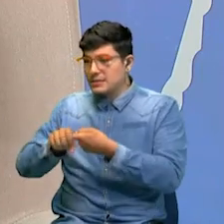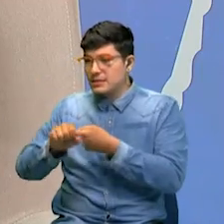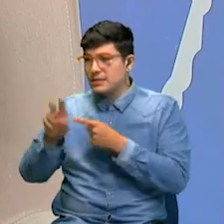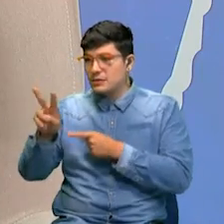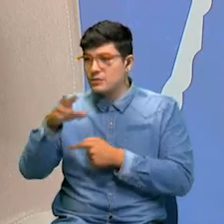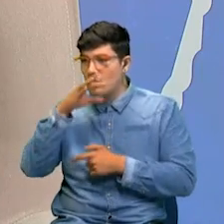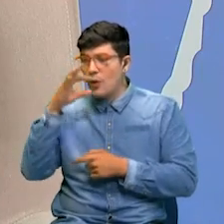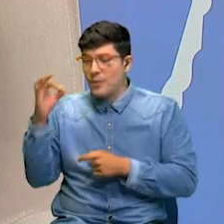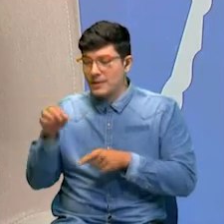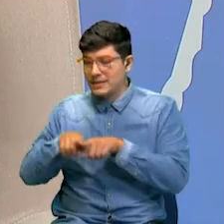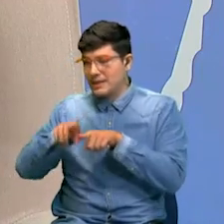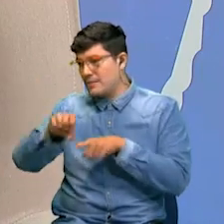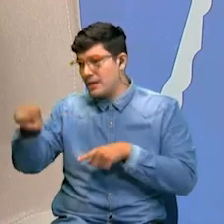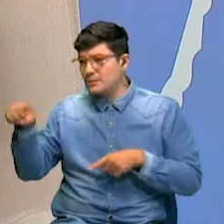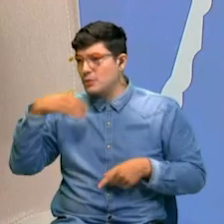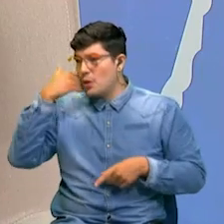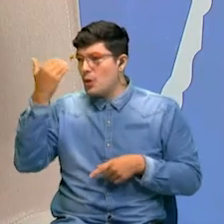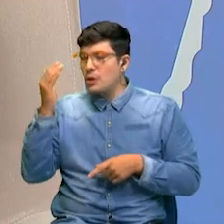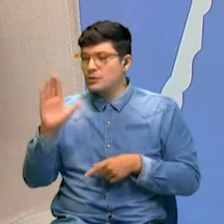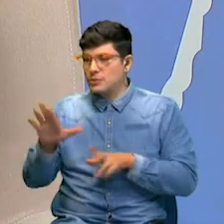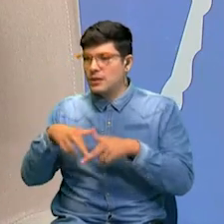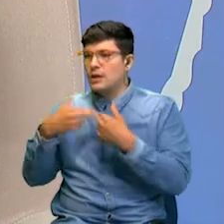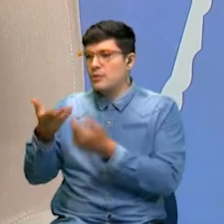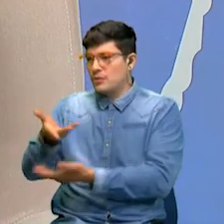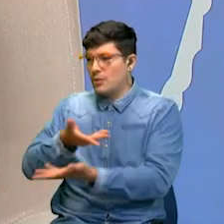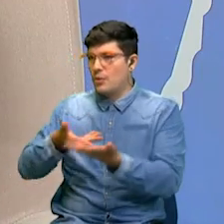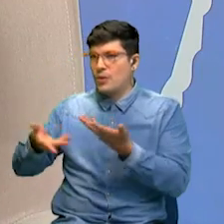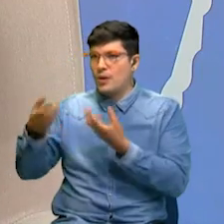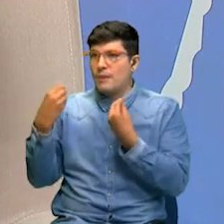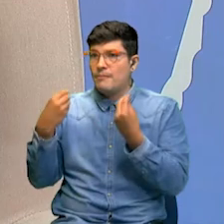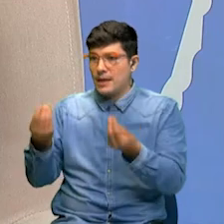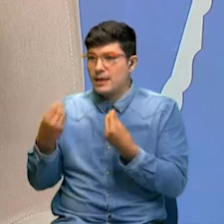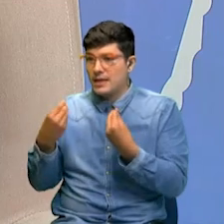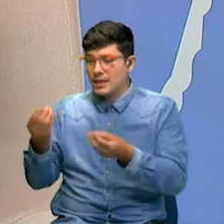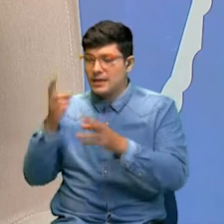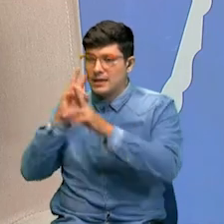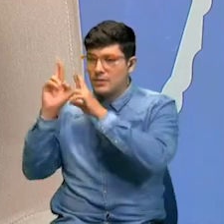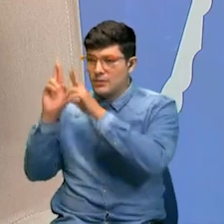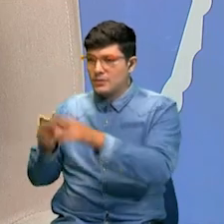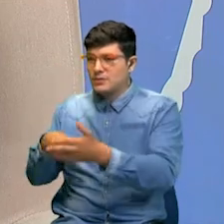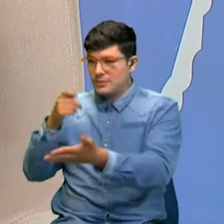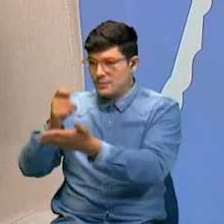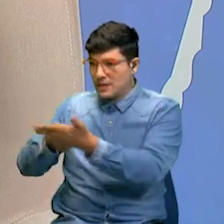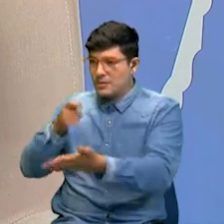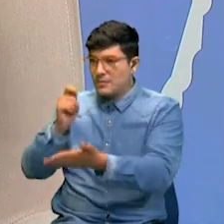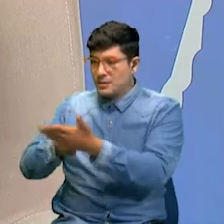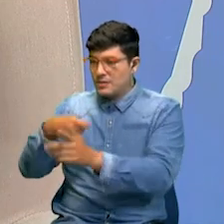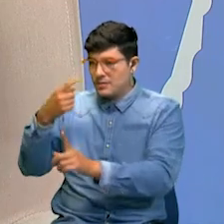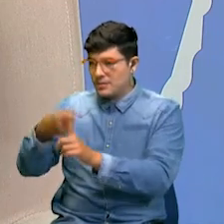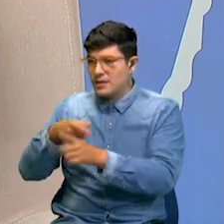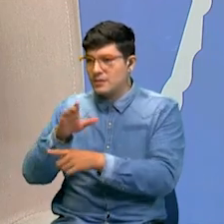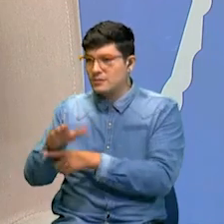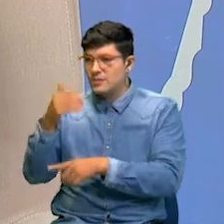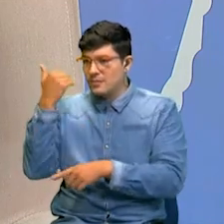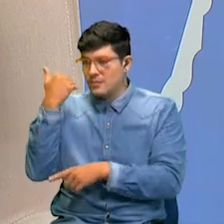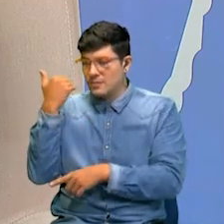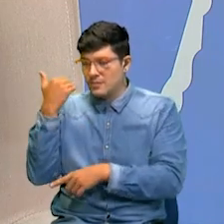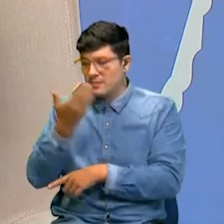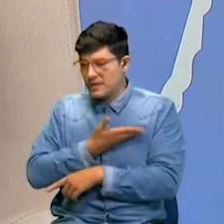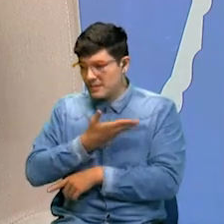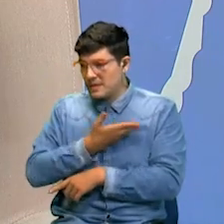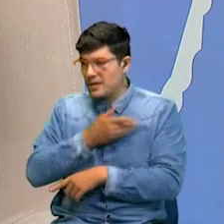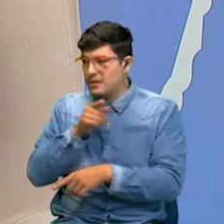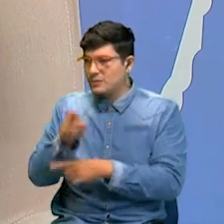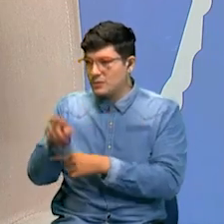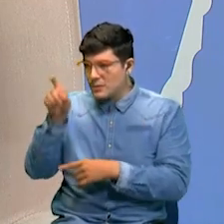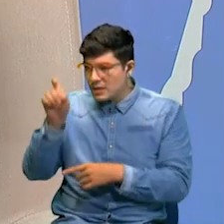hermanos varones a una audiencia de conciliación para que le fijen una cuota de alimentos a su señora madre, la cual